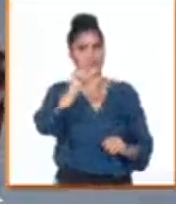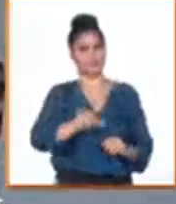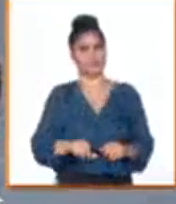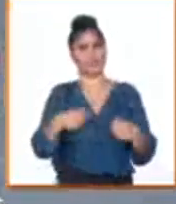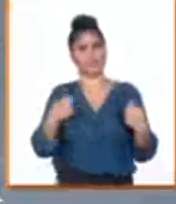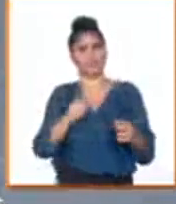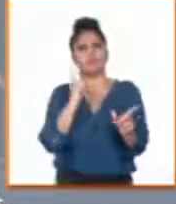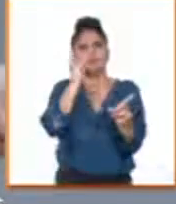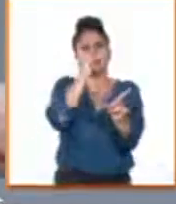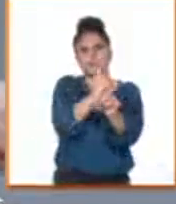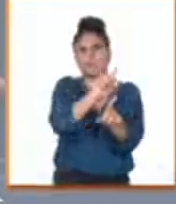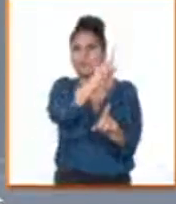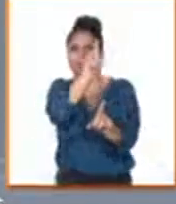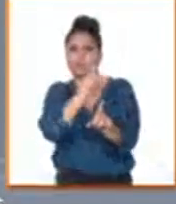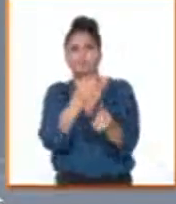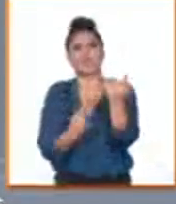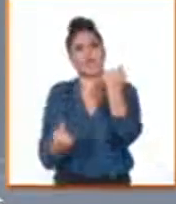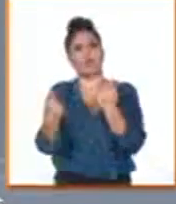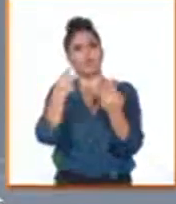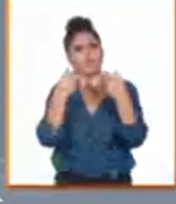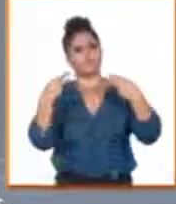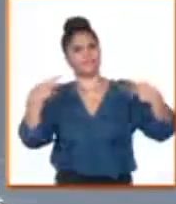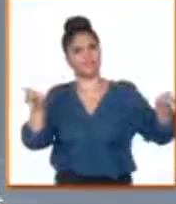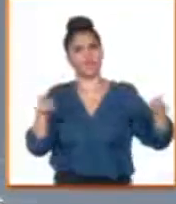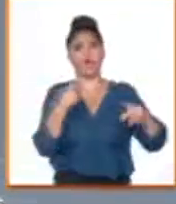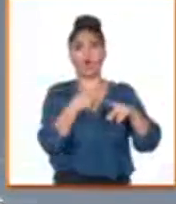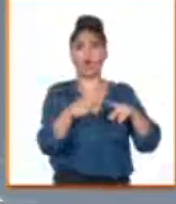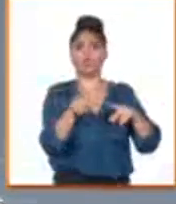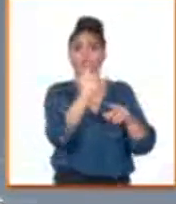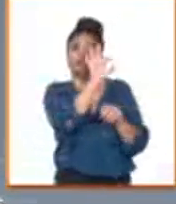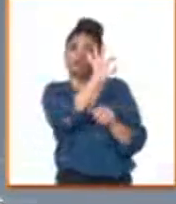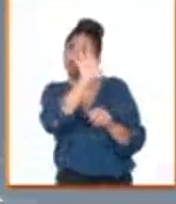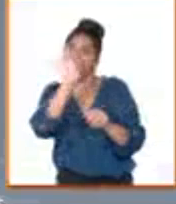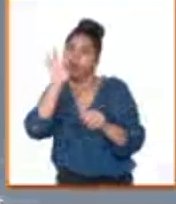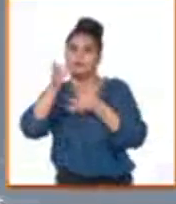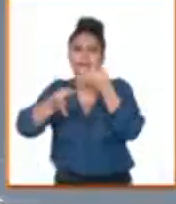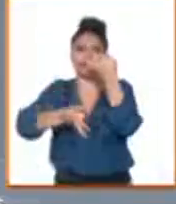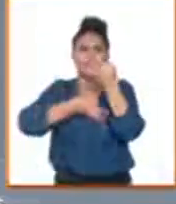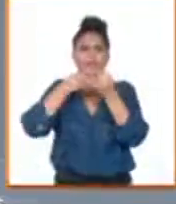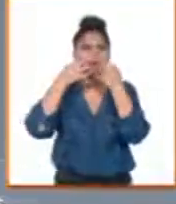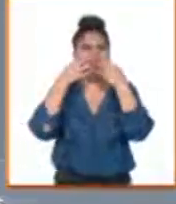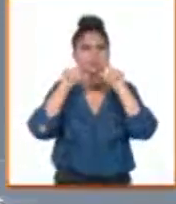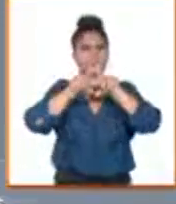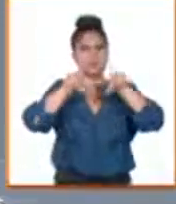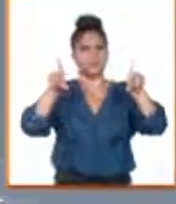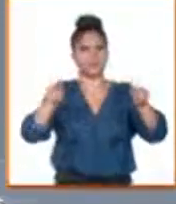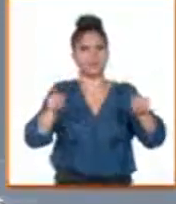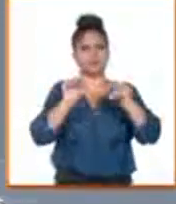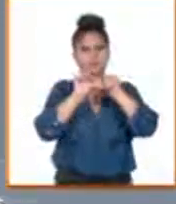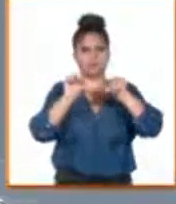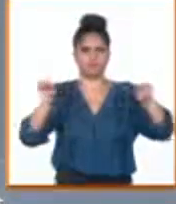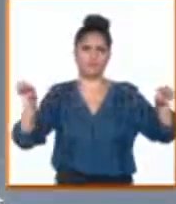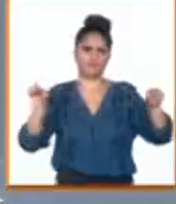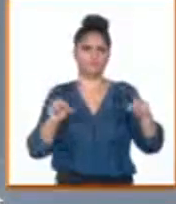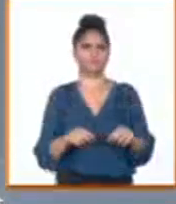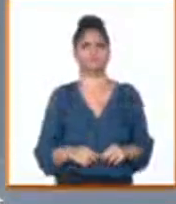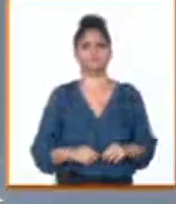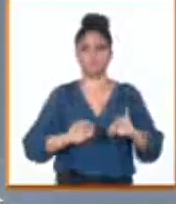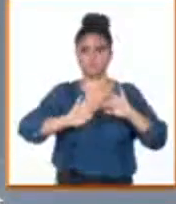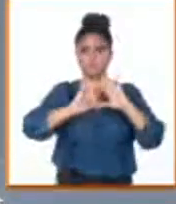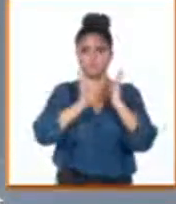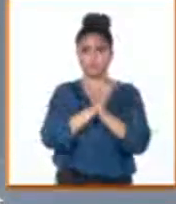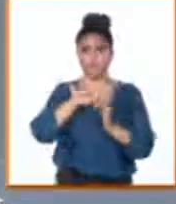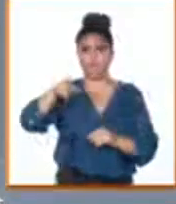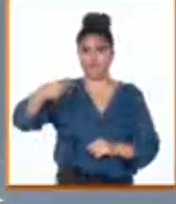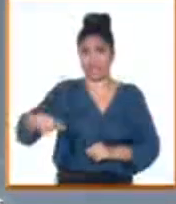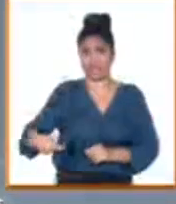está pautando el cómo educar. La otra cosa que quería subrayar al respecto antes de entrar en esa temática es que no todas las leyes que se han elaborado